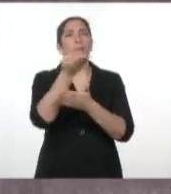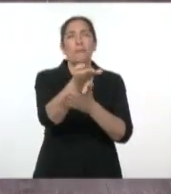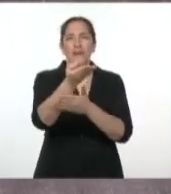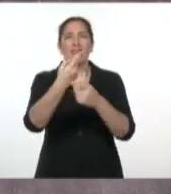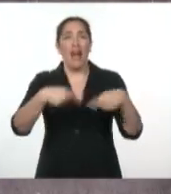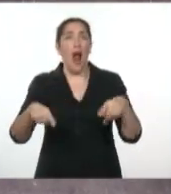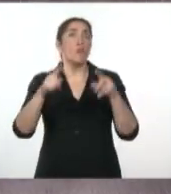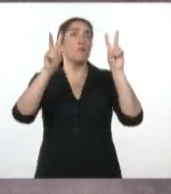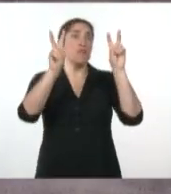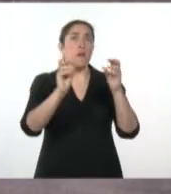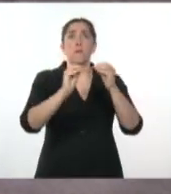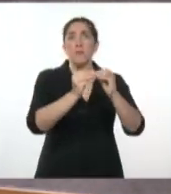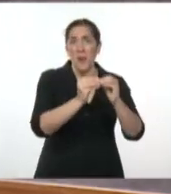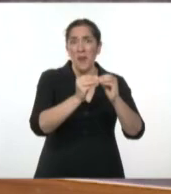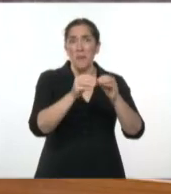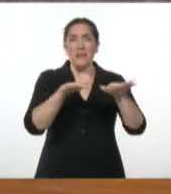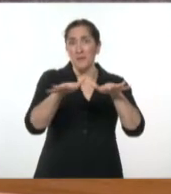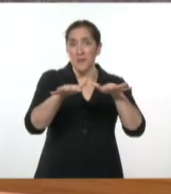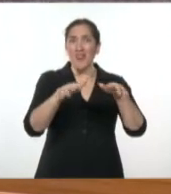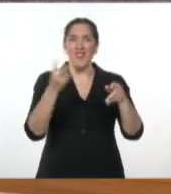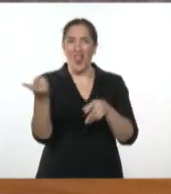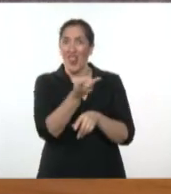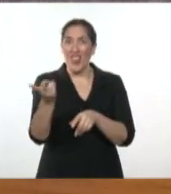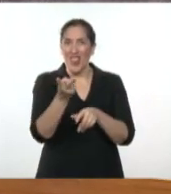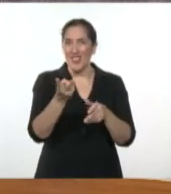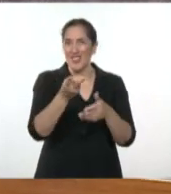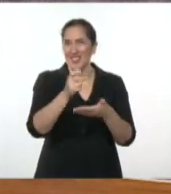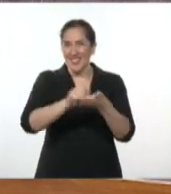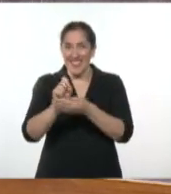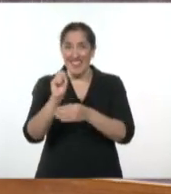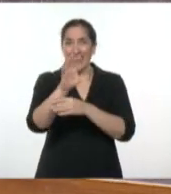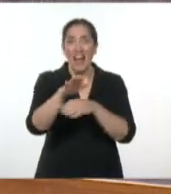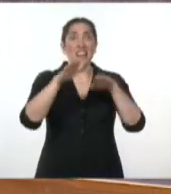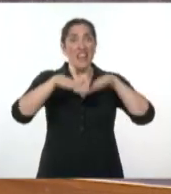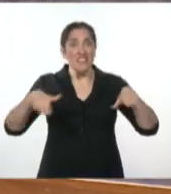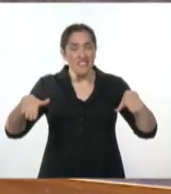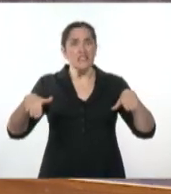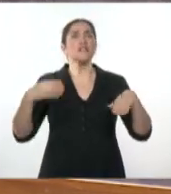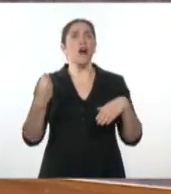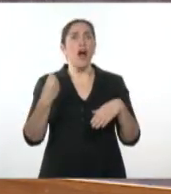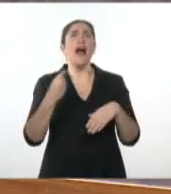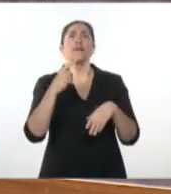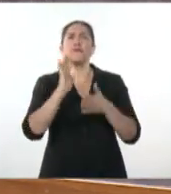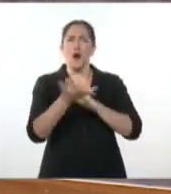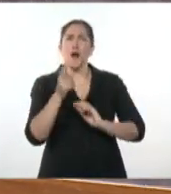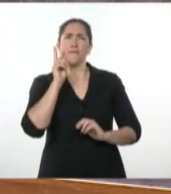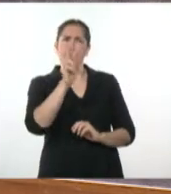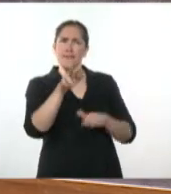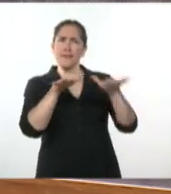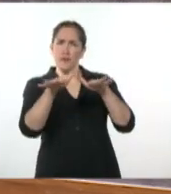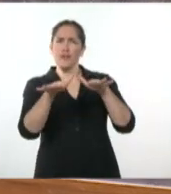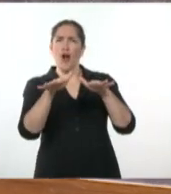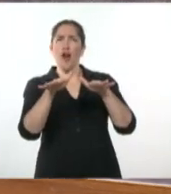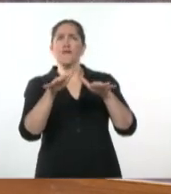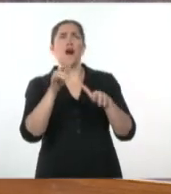un conflicto, que es lo que me parece interesante de estas dos cartas de lectores, los chicos y las chicas no solo hacen una crítica, no solo que lo ven, sino